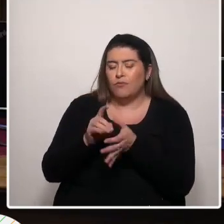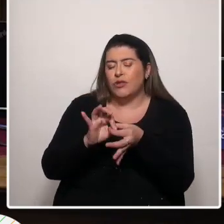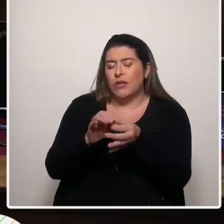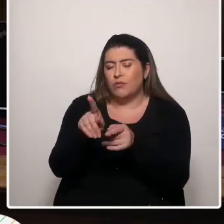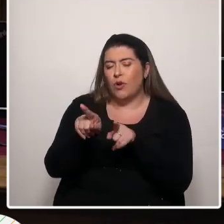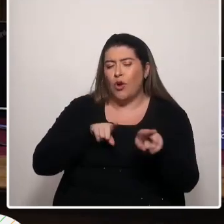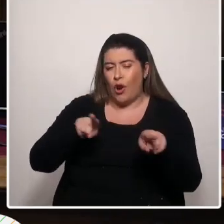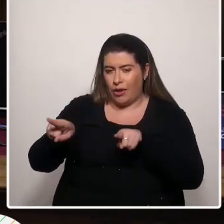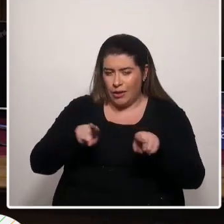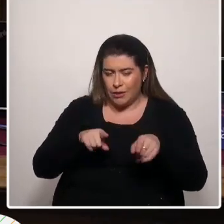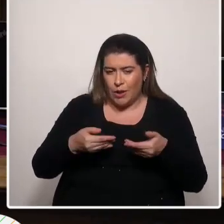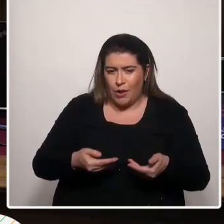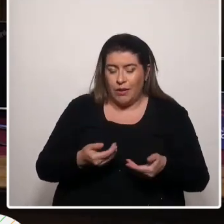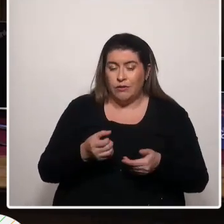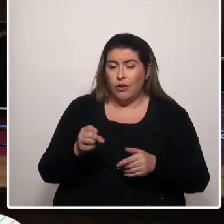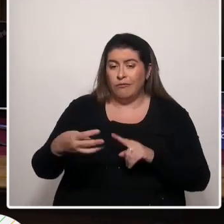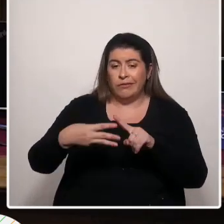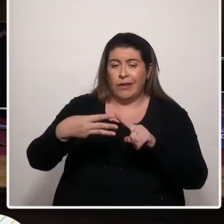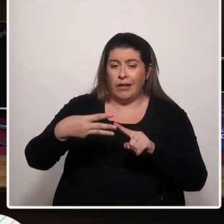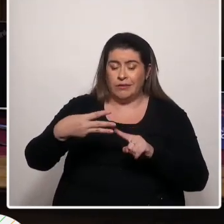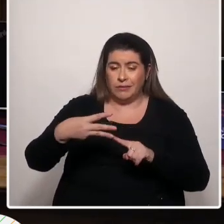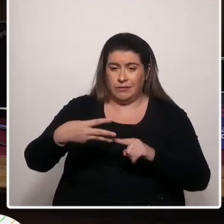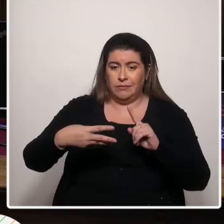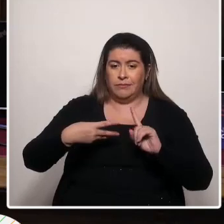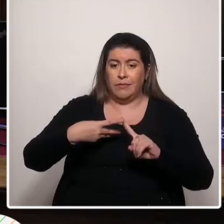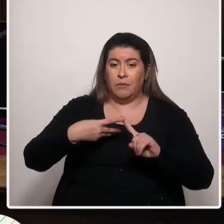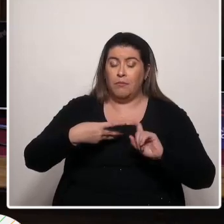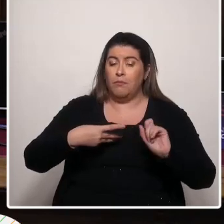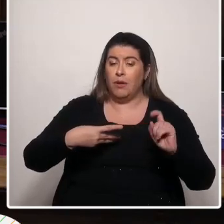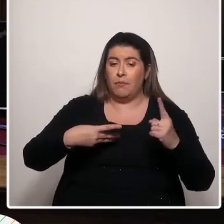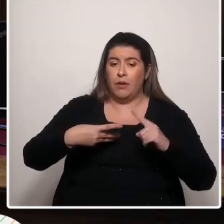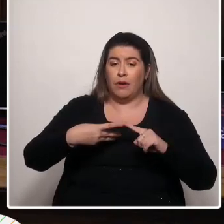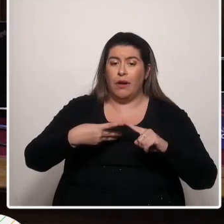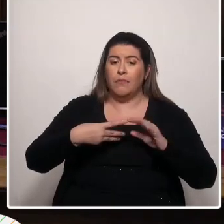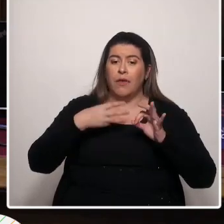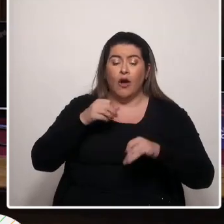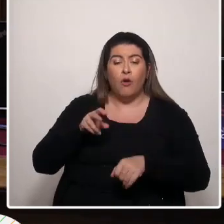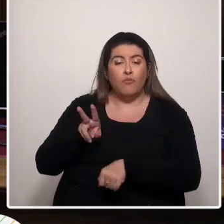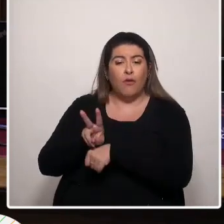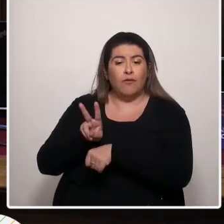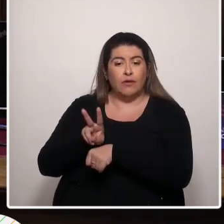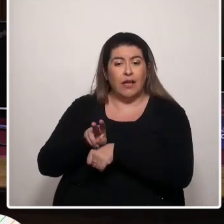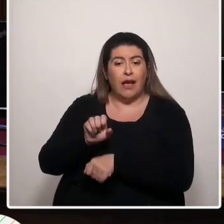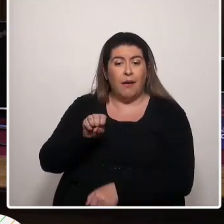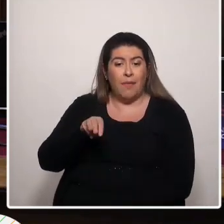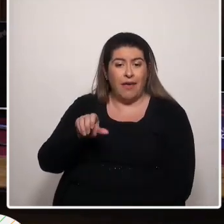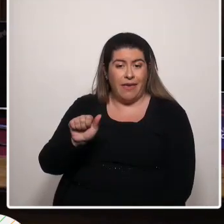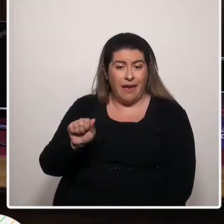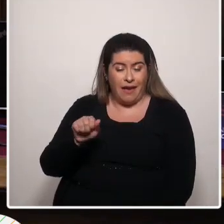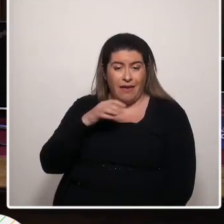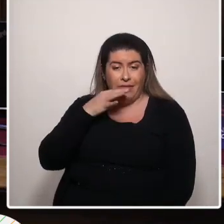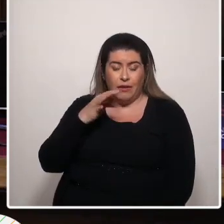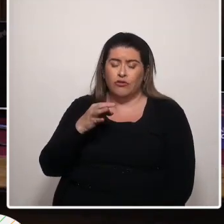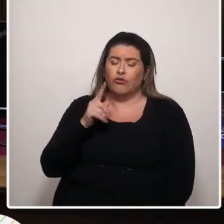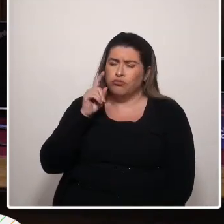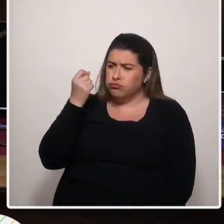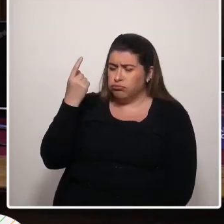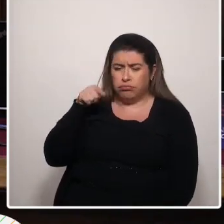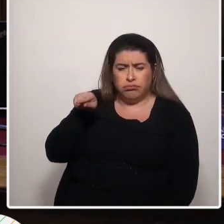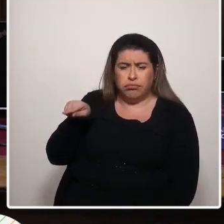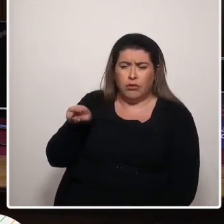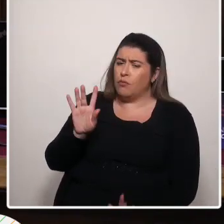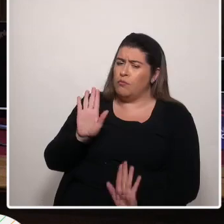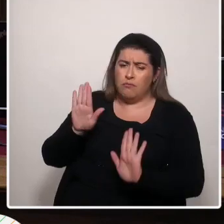coordinación y tres puntos muy breves. Primero, lo que señalaba la profesora y convencional, Amaya Alves, yo comparto esa